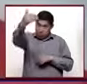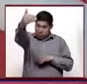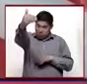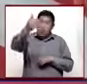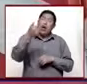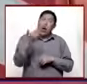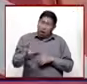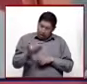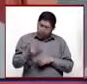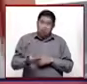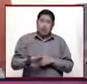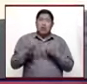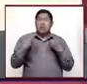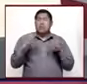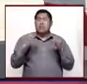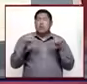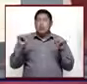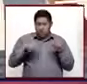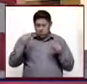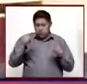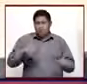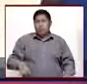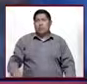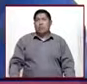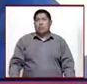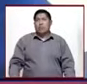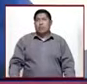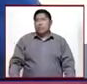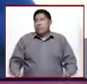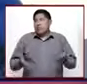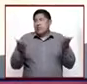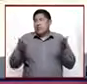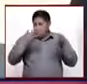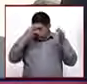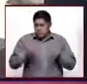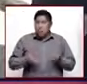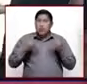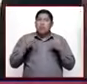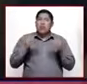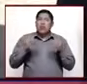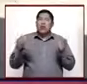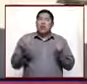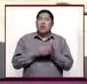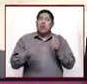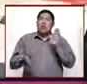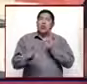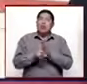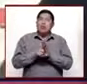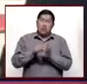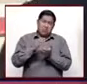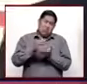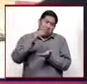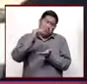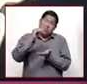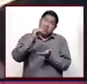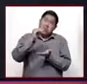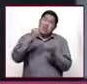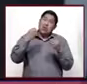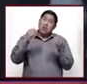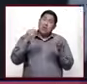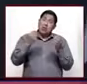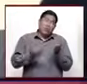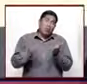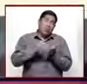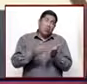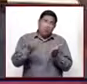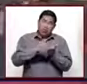Ahí está entonces venta ilegal también. Sí, sí, sí. Ahí está, lo confirman, que hay venta ilegal y señalan que botellas están vendiendo o